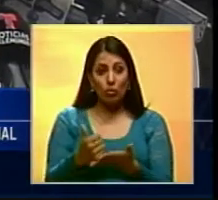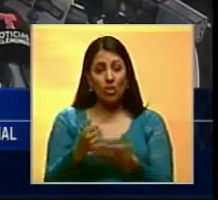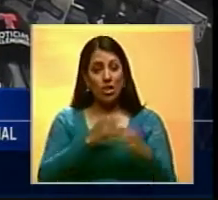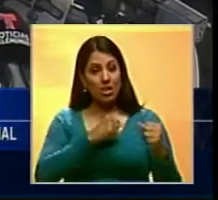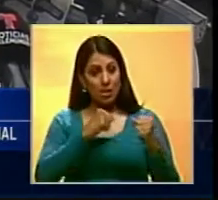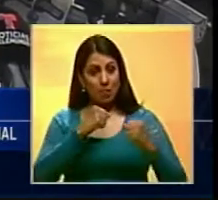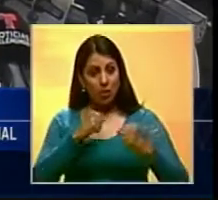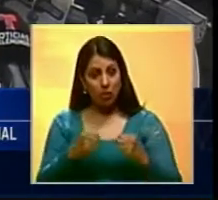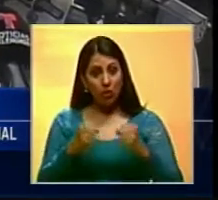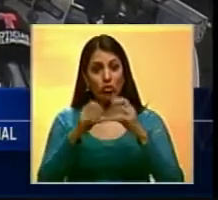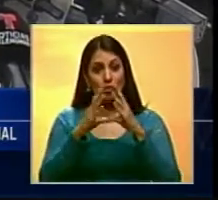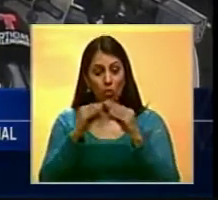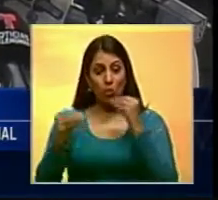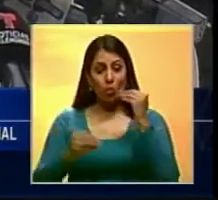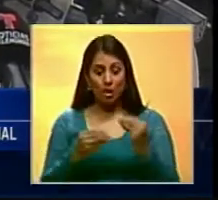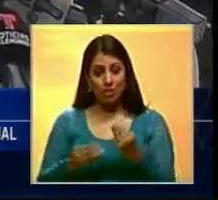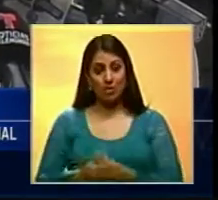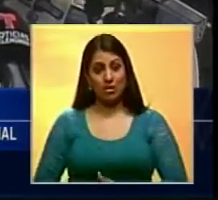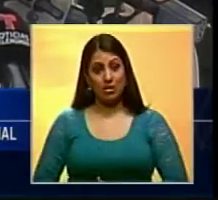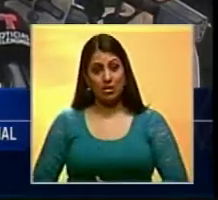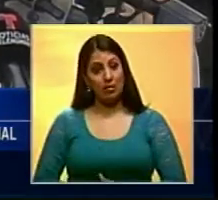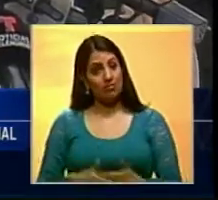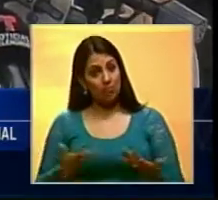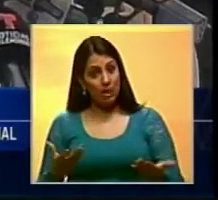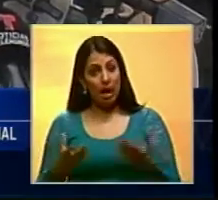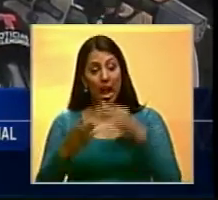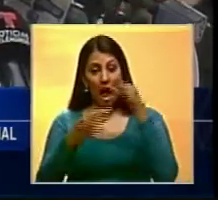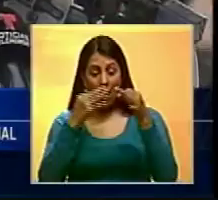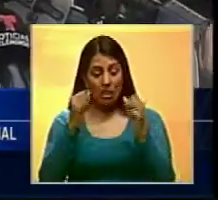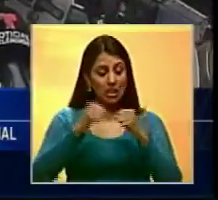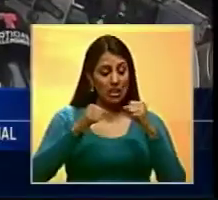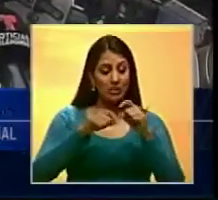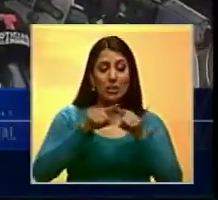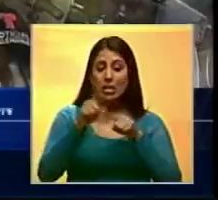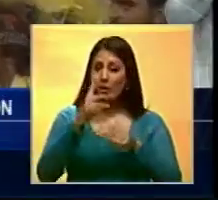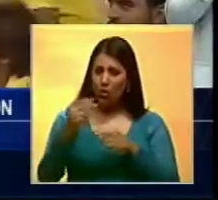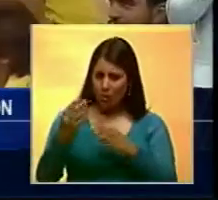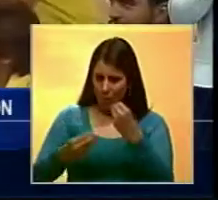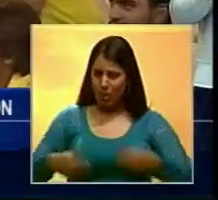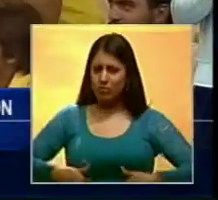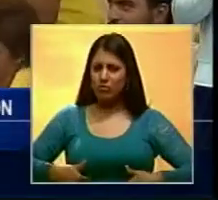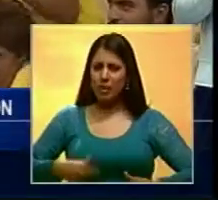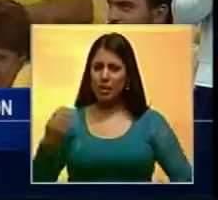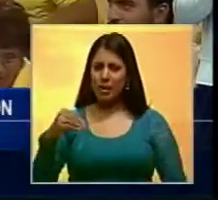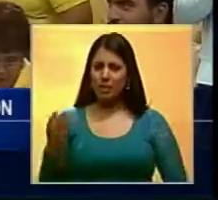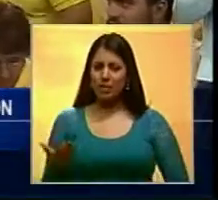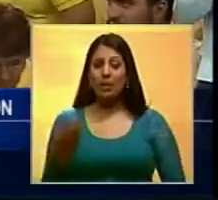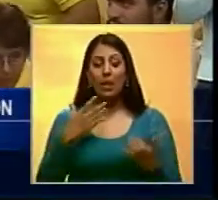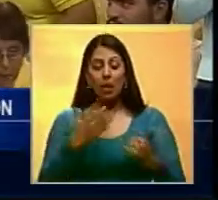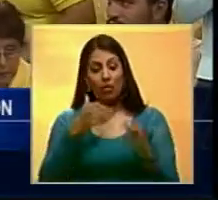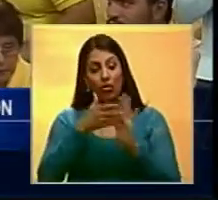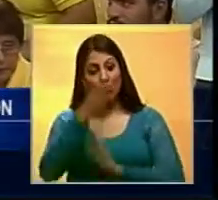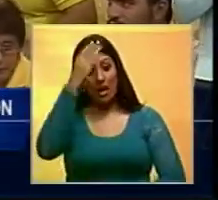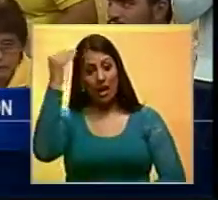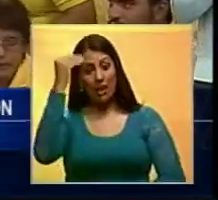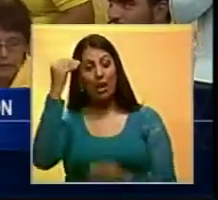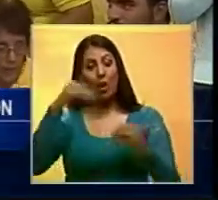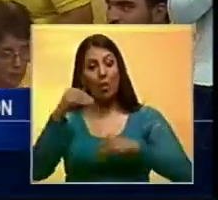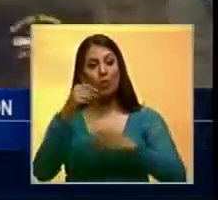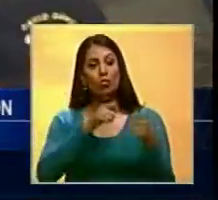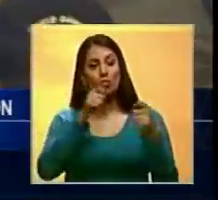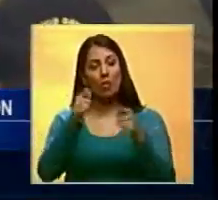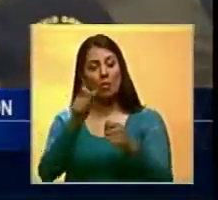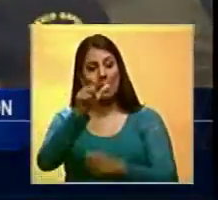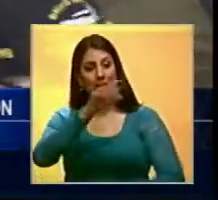fortalece todo lo que se está haciendo, que hablen menos y que hagan más. El alcalde explicó que el acuerdo para designar